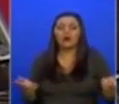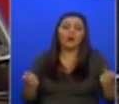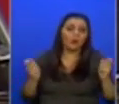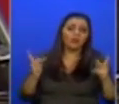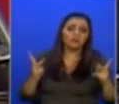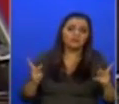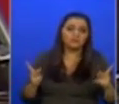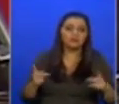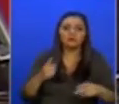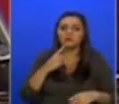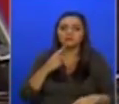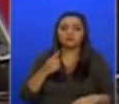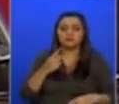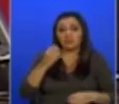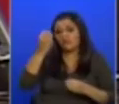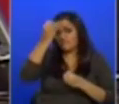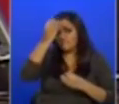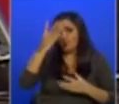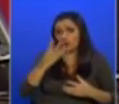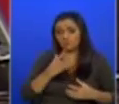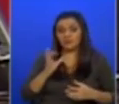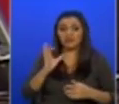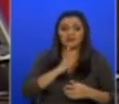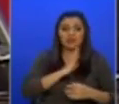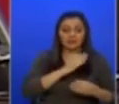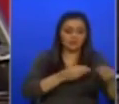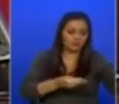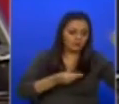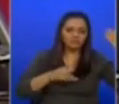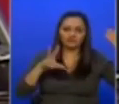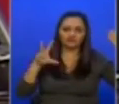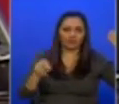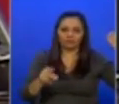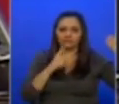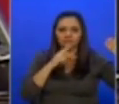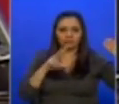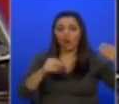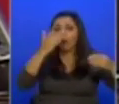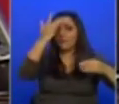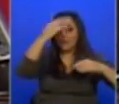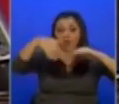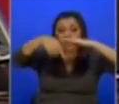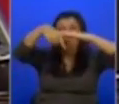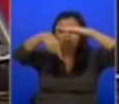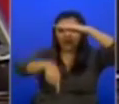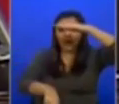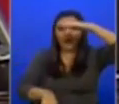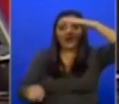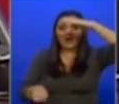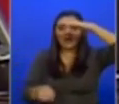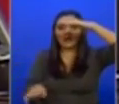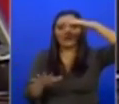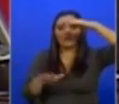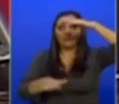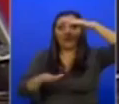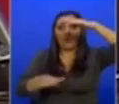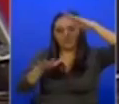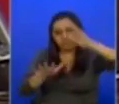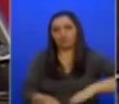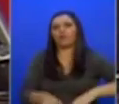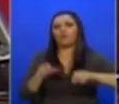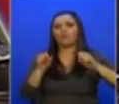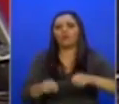de que no era viable ni técnica, ni ecológicamente, ni financieramente. Costaba 16,000ones, casi